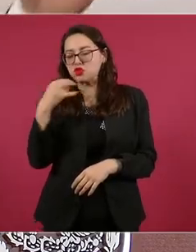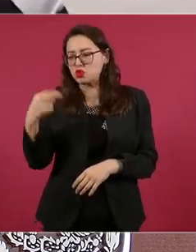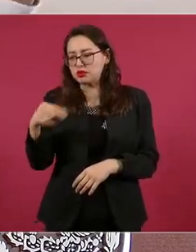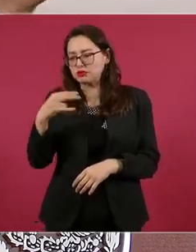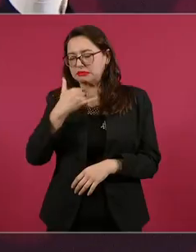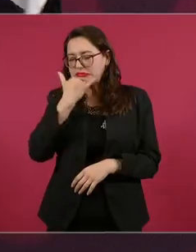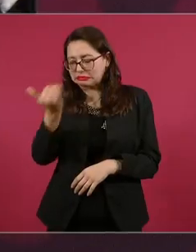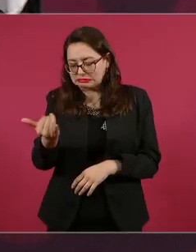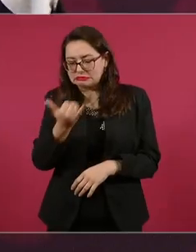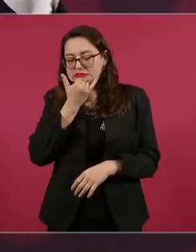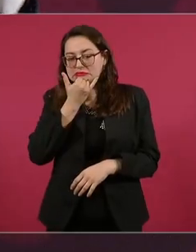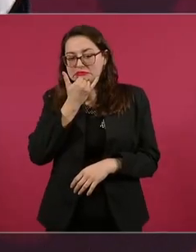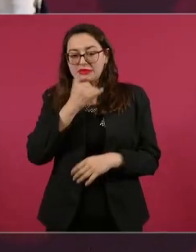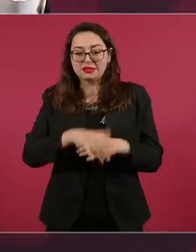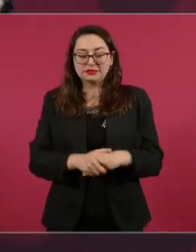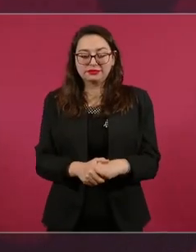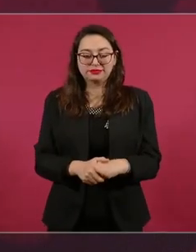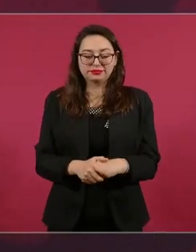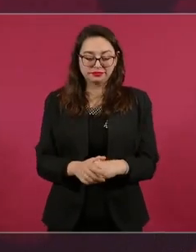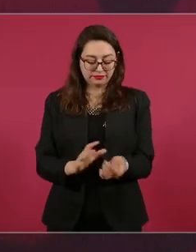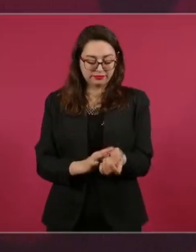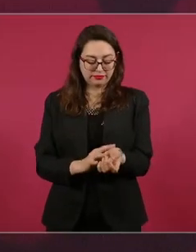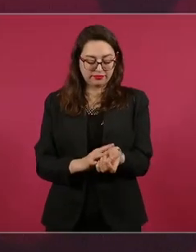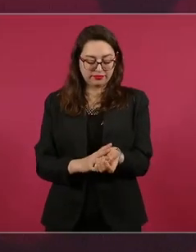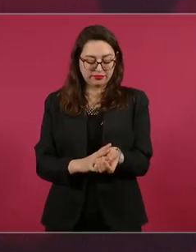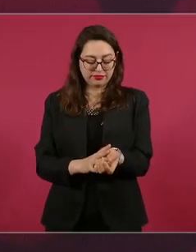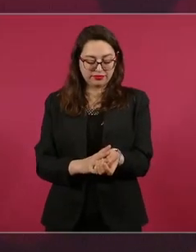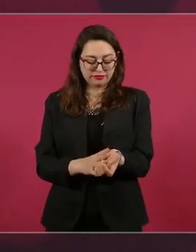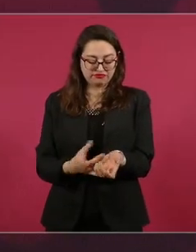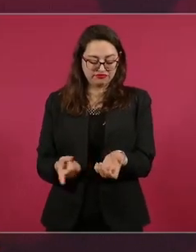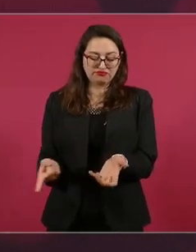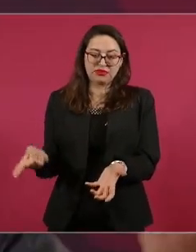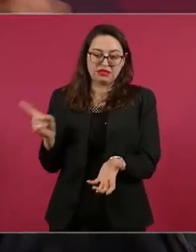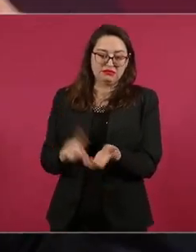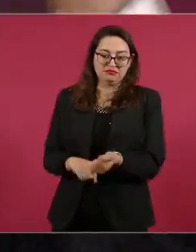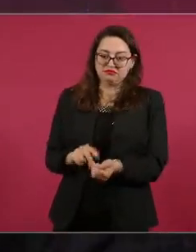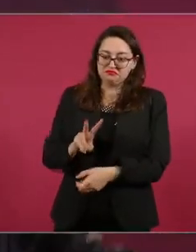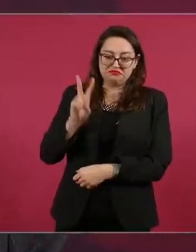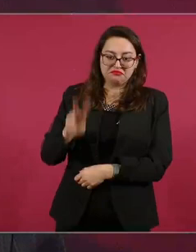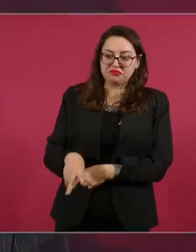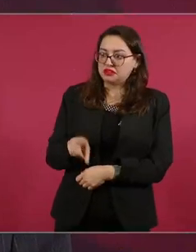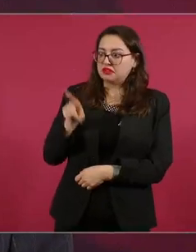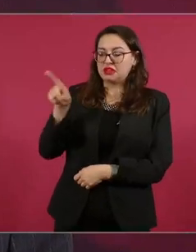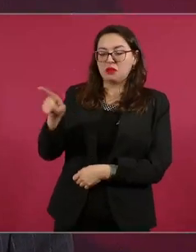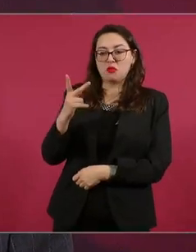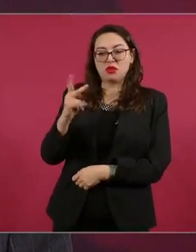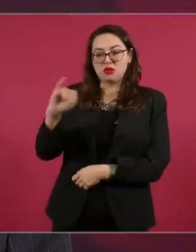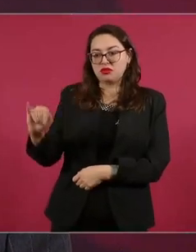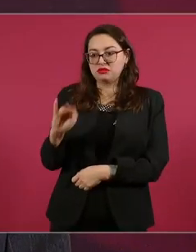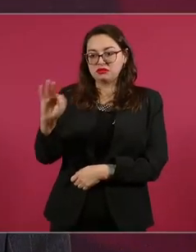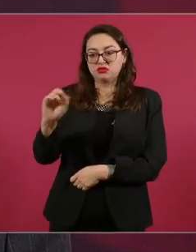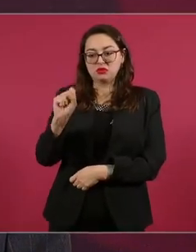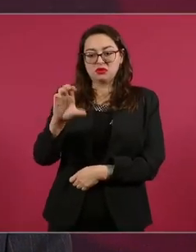Claro que está tomada la Corte y el Poder Judicial, sin duda.